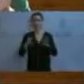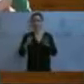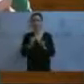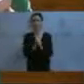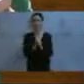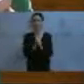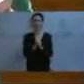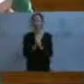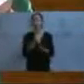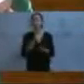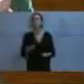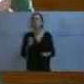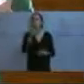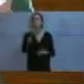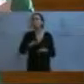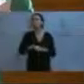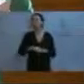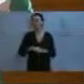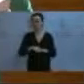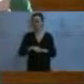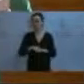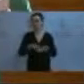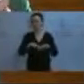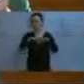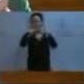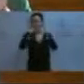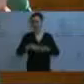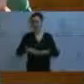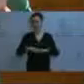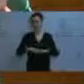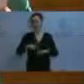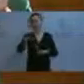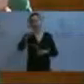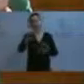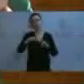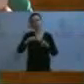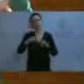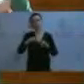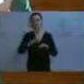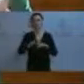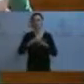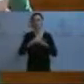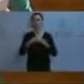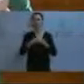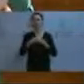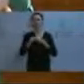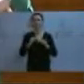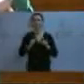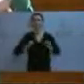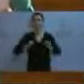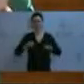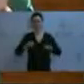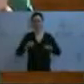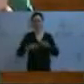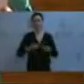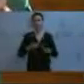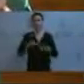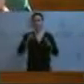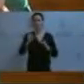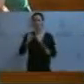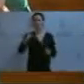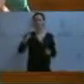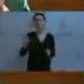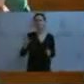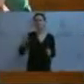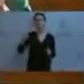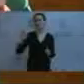En el sentido de hacer un chequeo veraz a los instrumentos que se utilizan para activarlas. El SEPEPA, desde nuestro punto